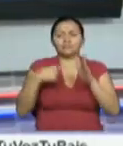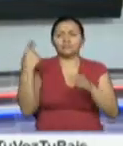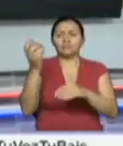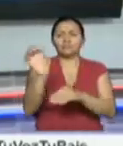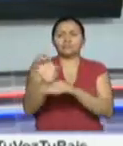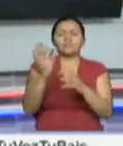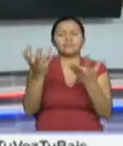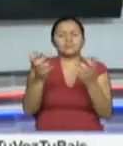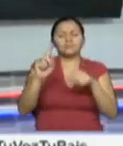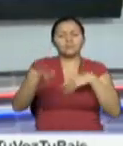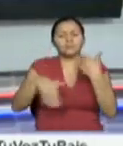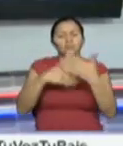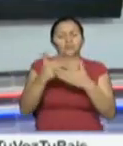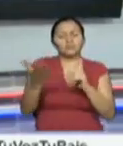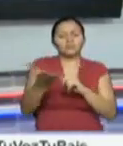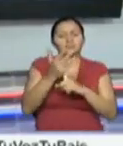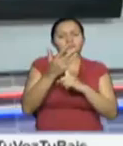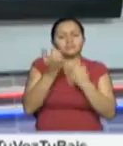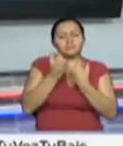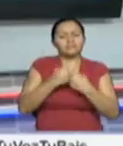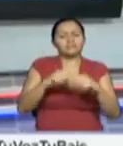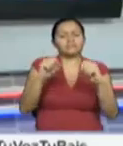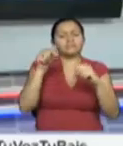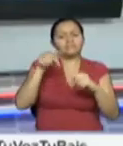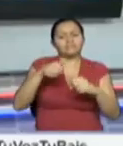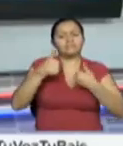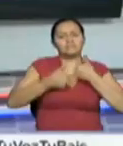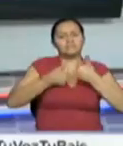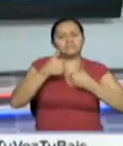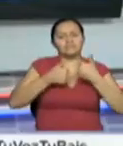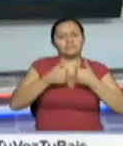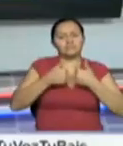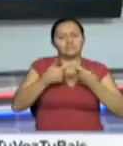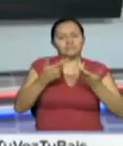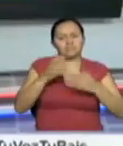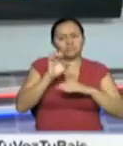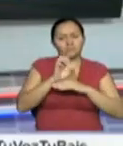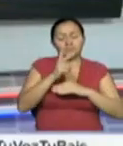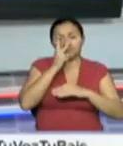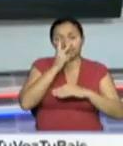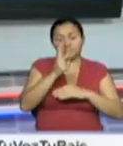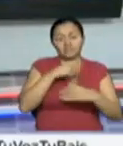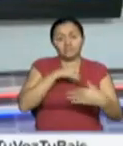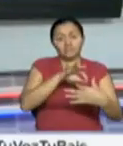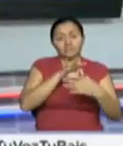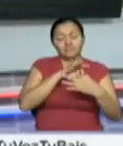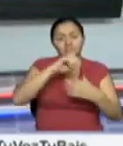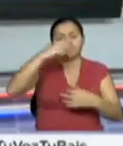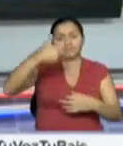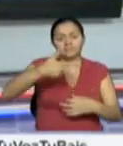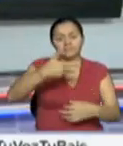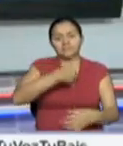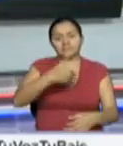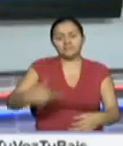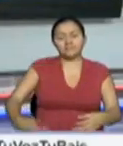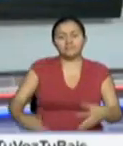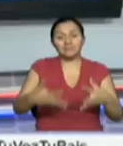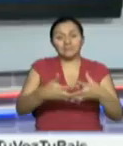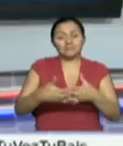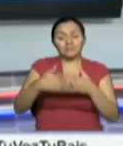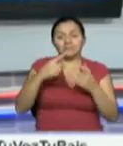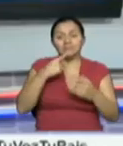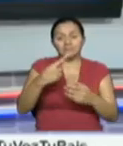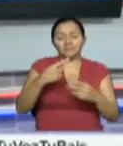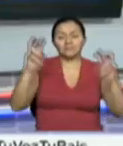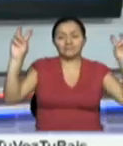ecuatorianos como los salvadores o el supuesto salvador de la patria. Ya lo dijo Thomas Jefferson, el tercer presidente de los Estados Unidos.